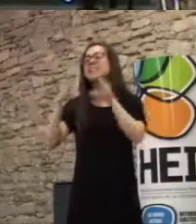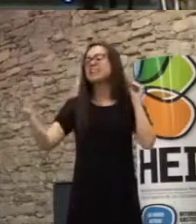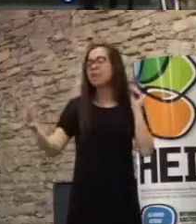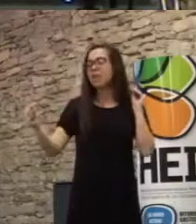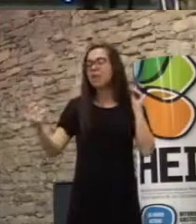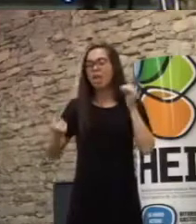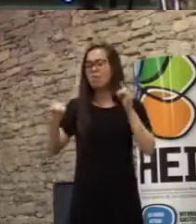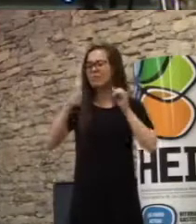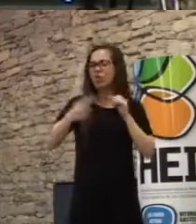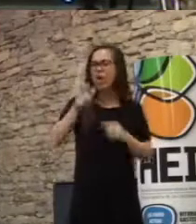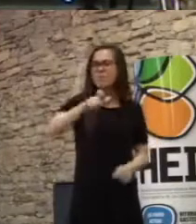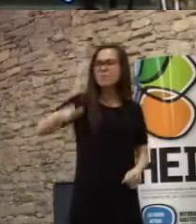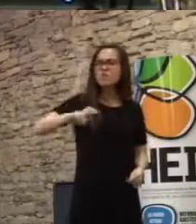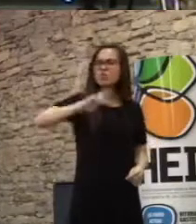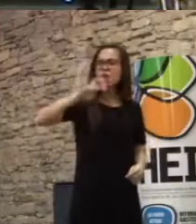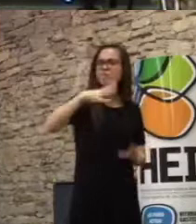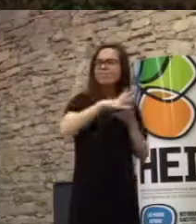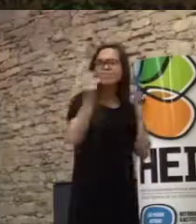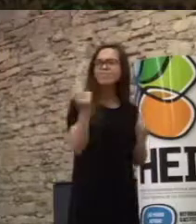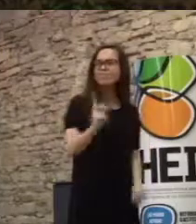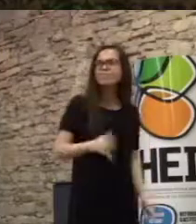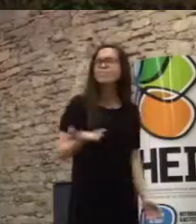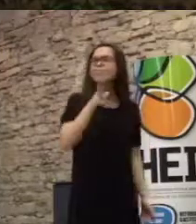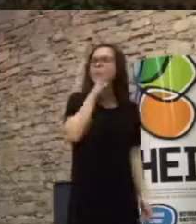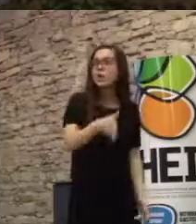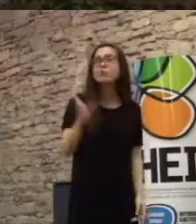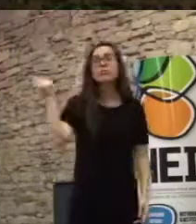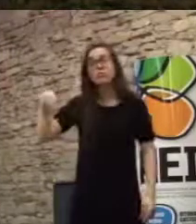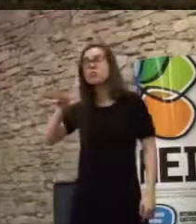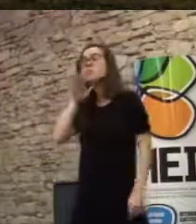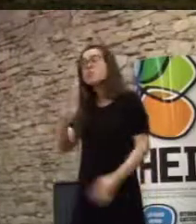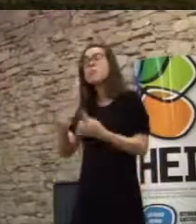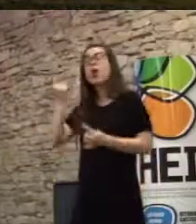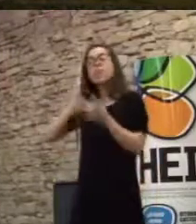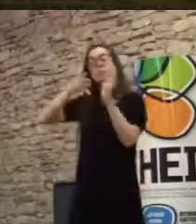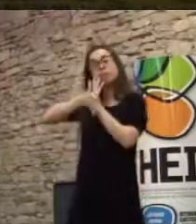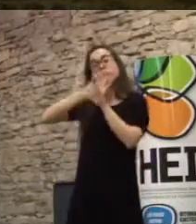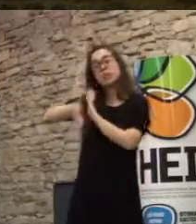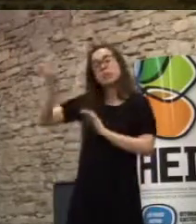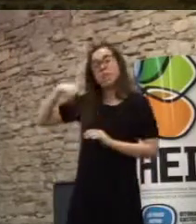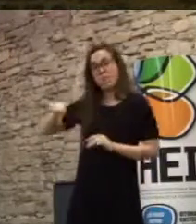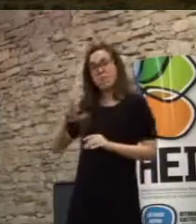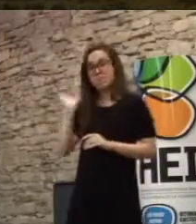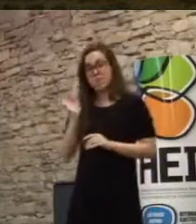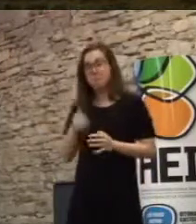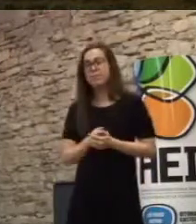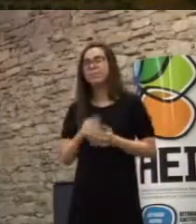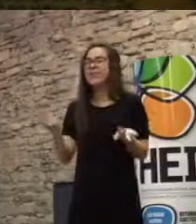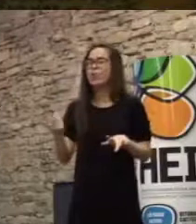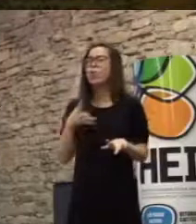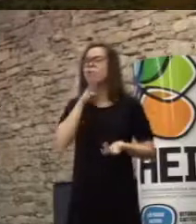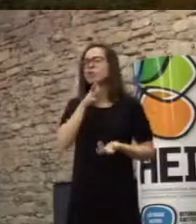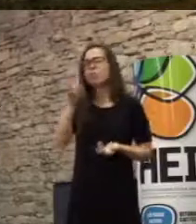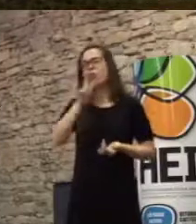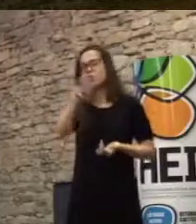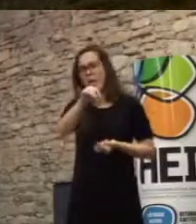entiende por qué sucede eso pues hemos visto unas causas que teníamos antes no los globalizadores las imágenes por eso pero hay más causas una de